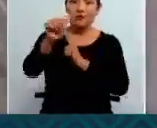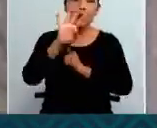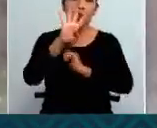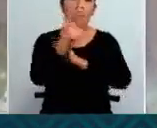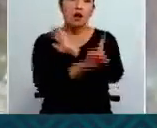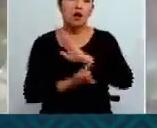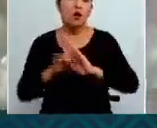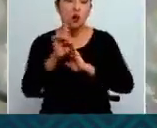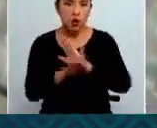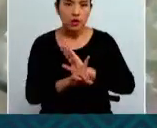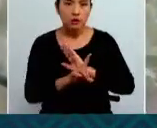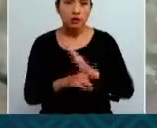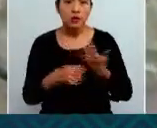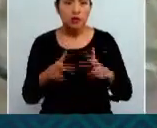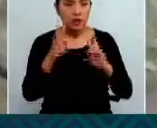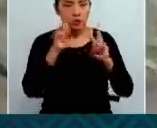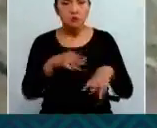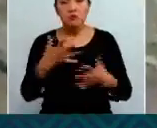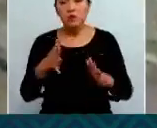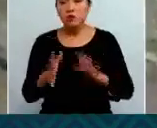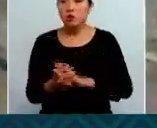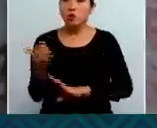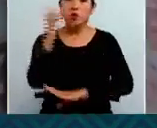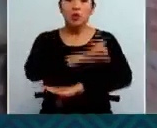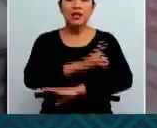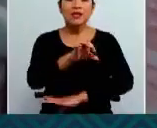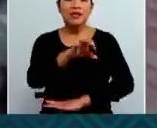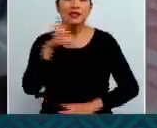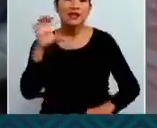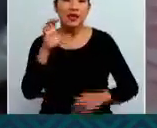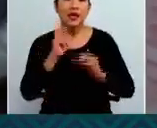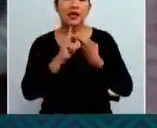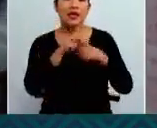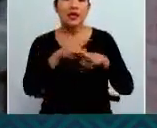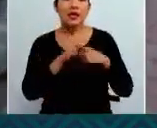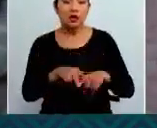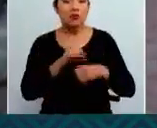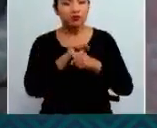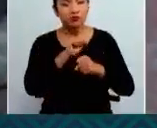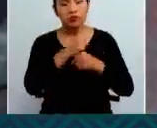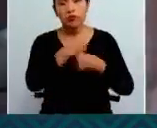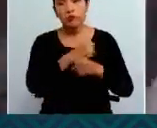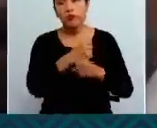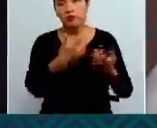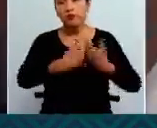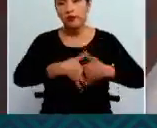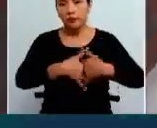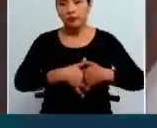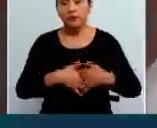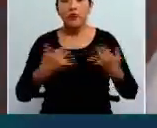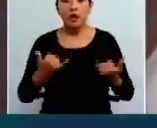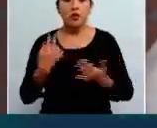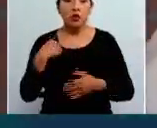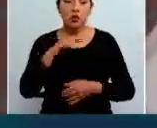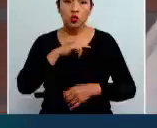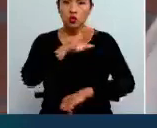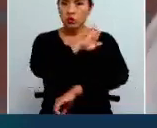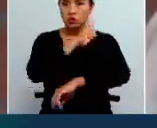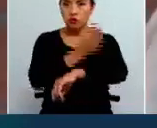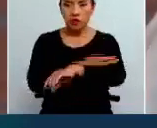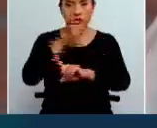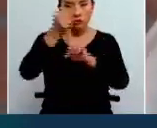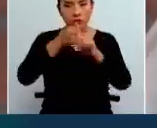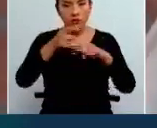producía de 60 a 100 kilos por día. Bueno, después de un arduo trabajo de la Fuerza Especial de Lucha contra el Narcotráfico, en esta zona, en